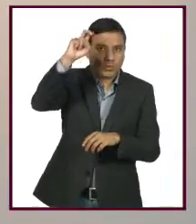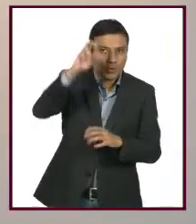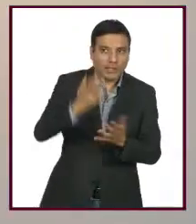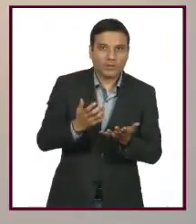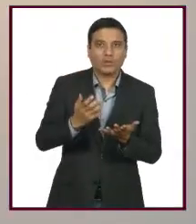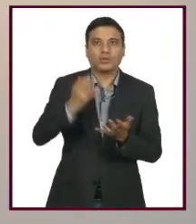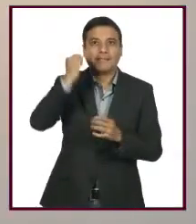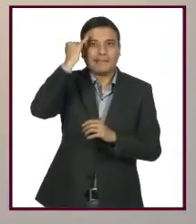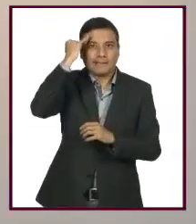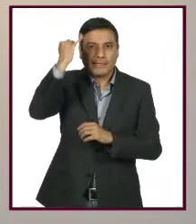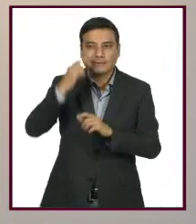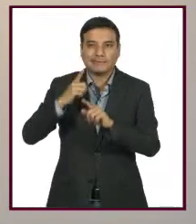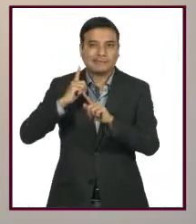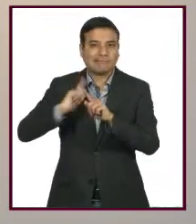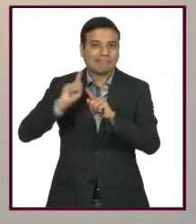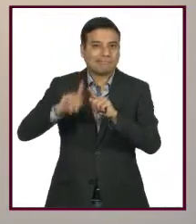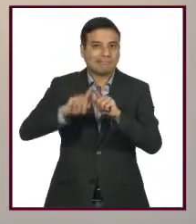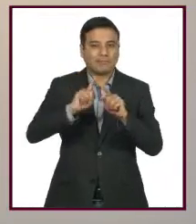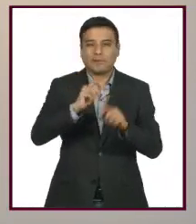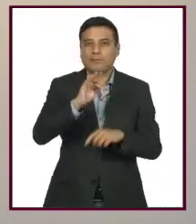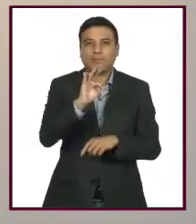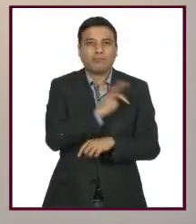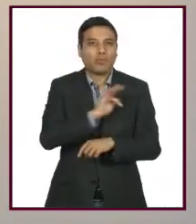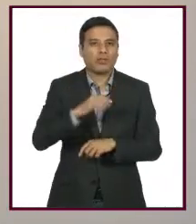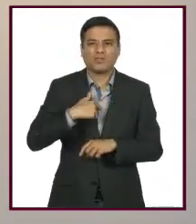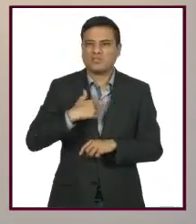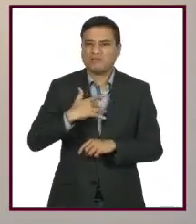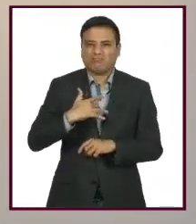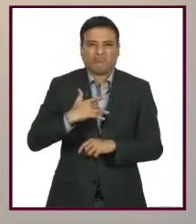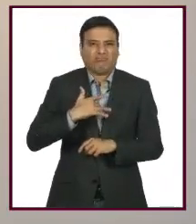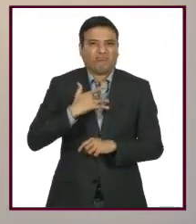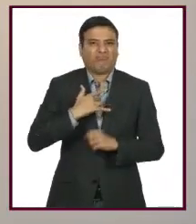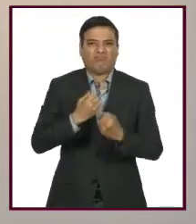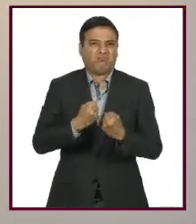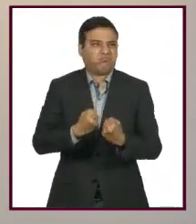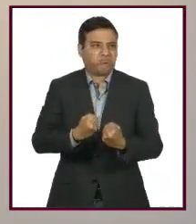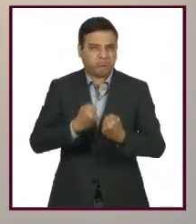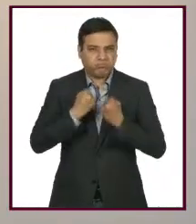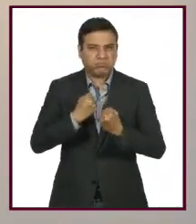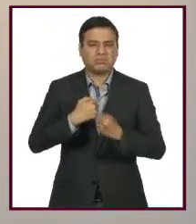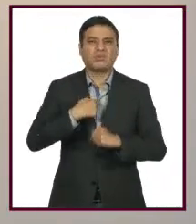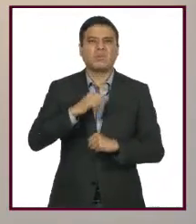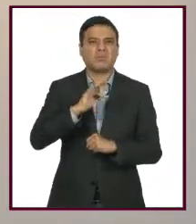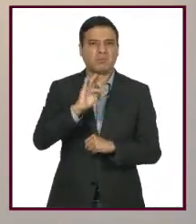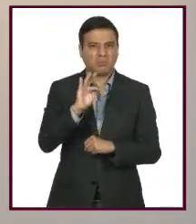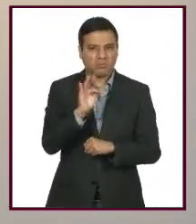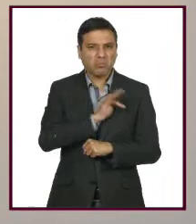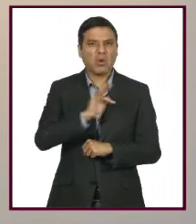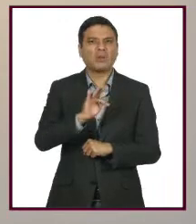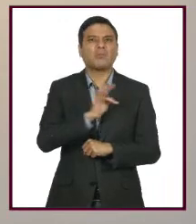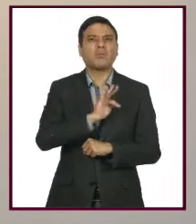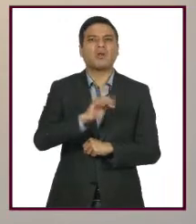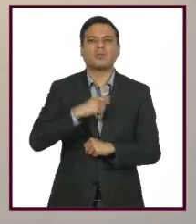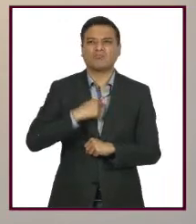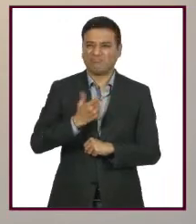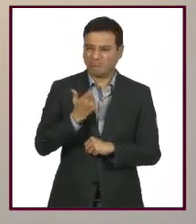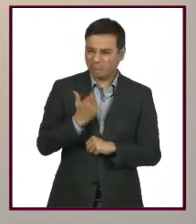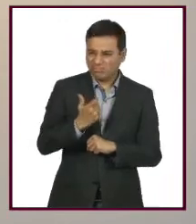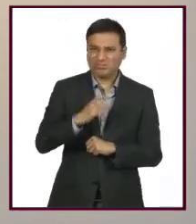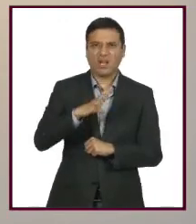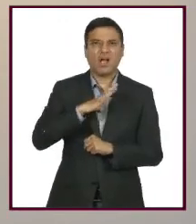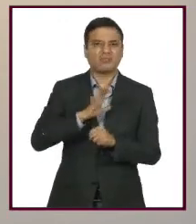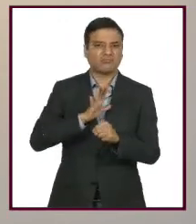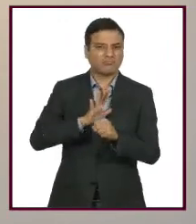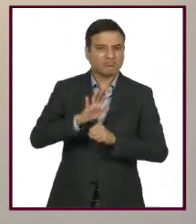muy poderosos, de pensar que todo lo pueden, ¿no? Que tienen mucho dinero, que no tener